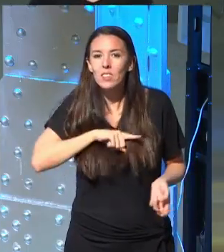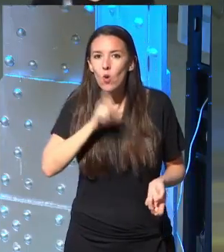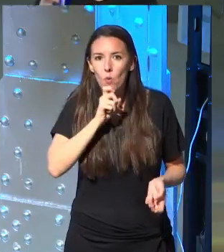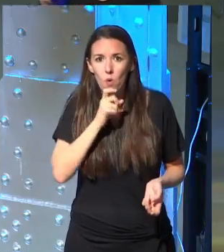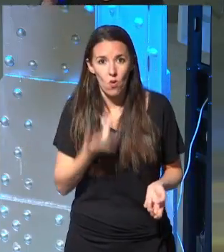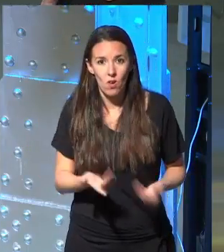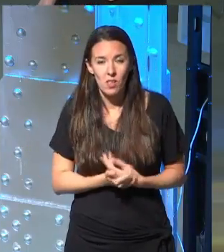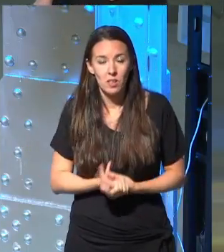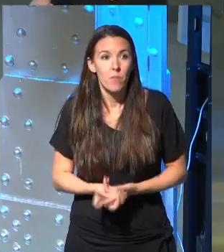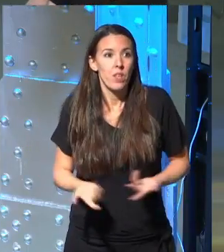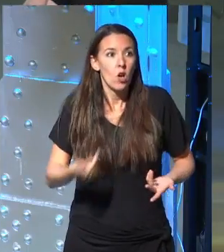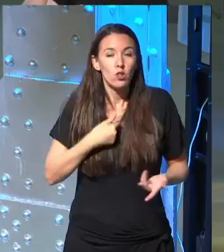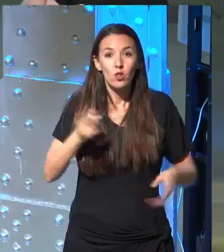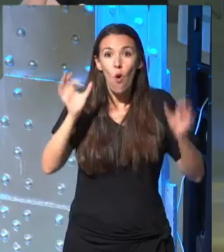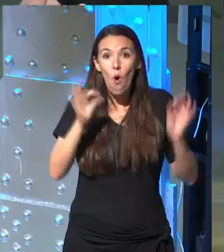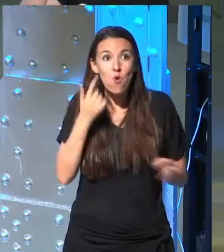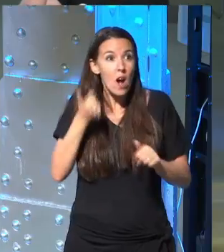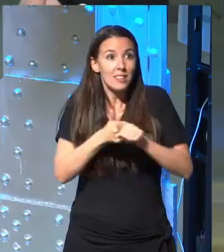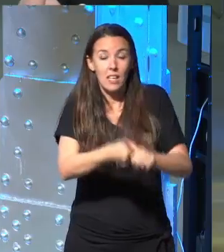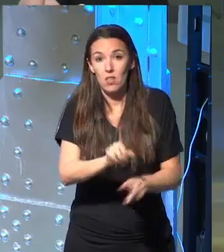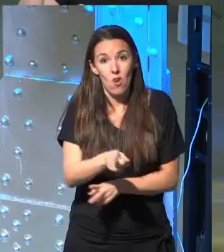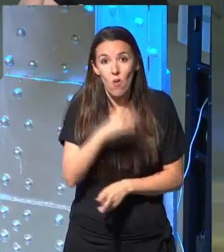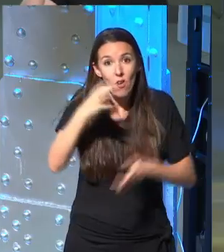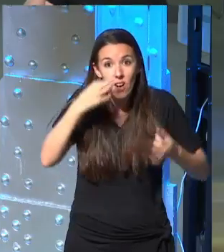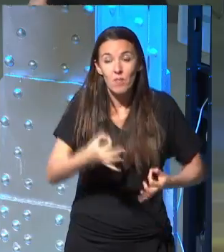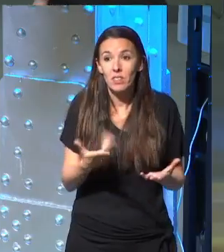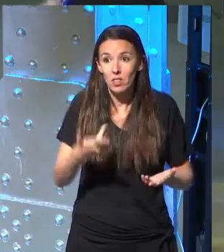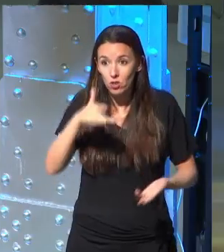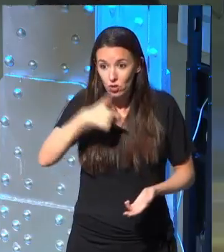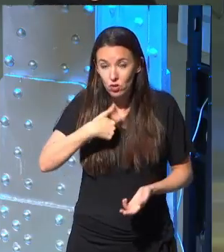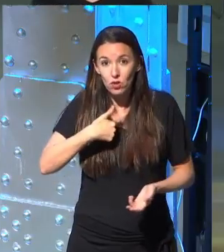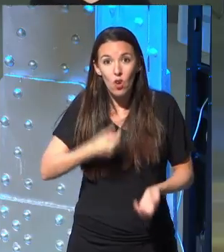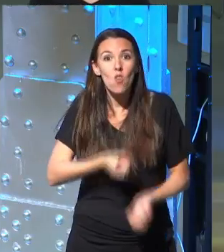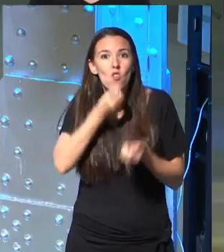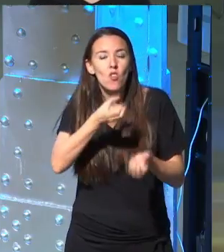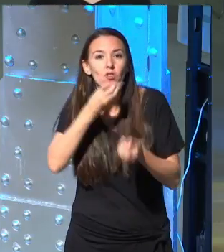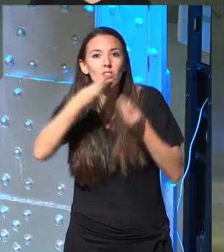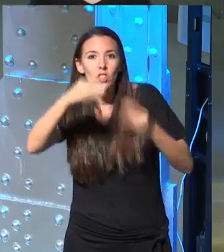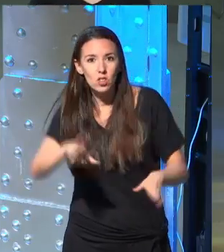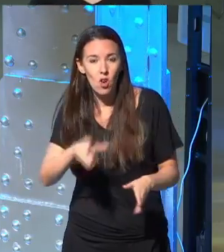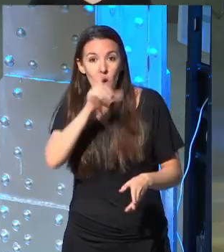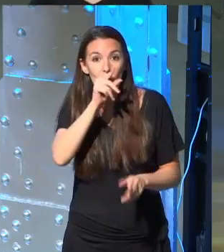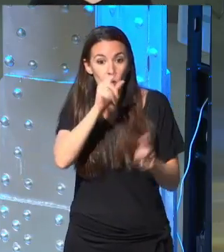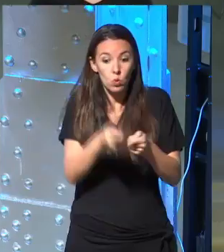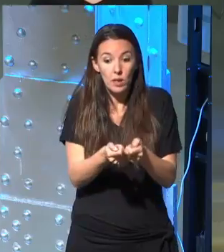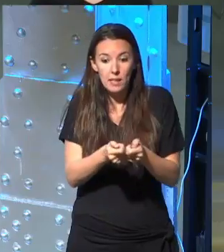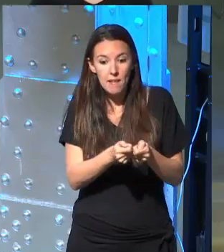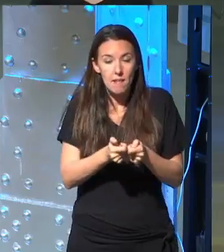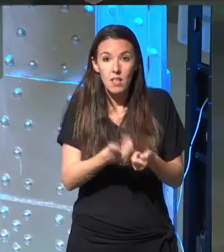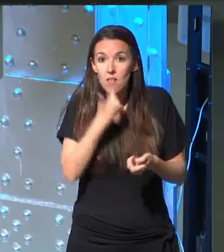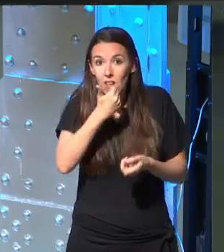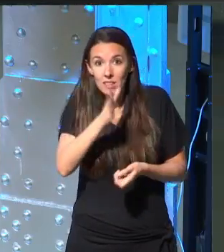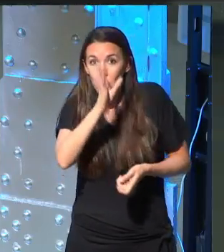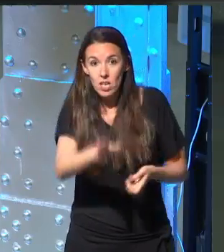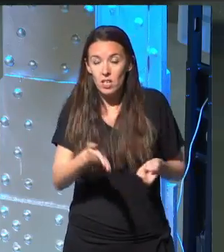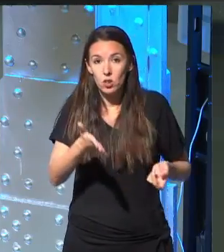podido seguir mucho el fenómeno, porque... No, pero es cierto, porque yo realmente, claro, yo estaba contando la historia y los tweets los iba escribiendo casi en